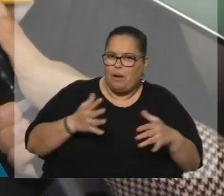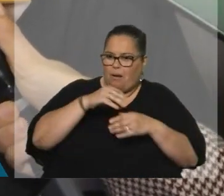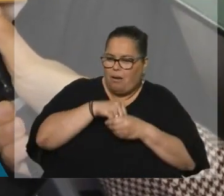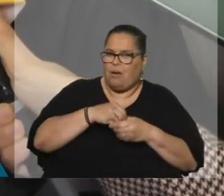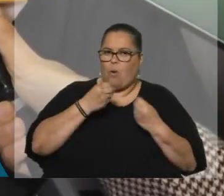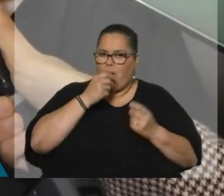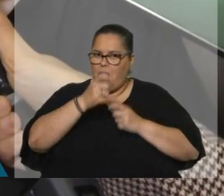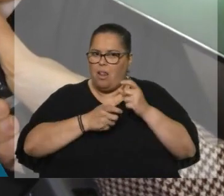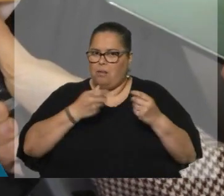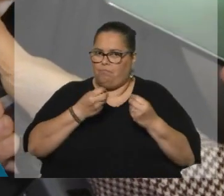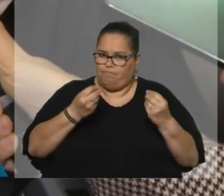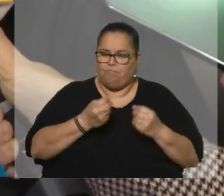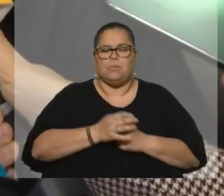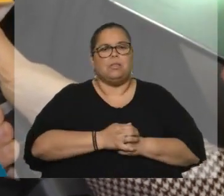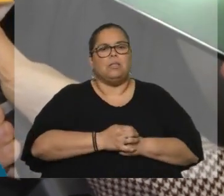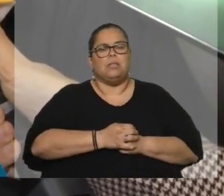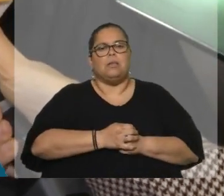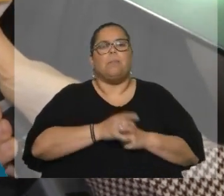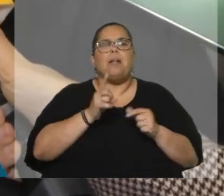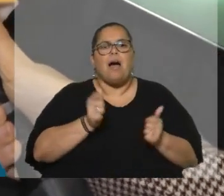fundamentos se toman para eh actuar de esa manera